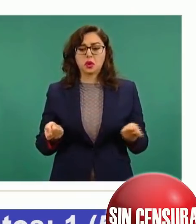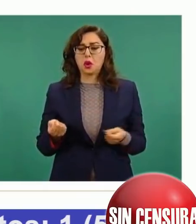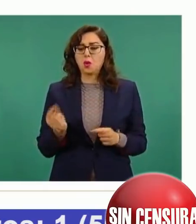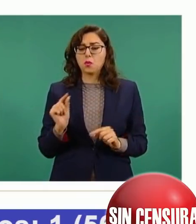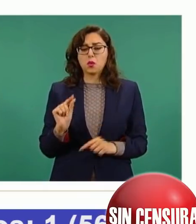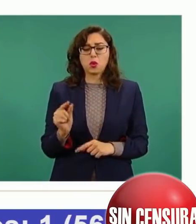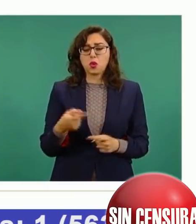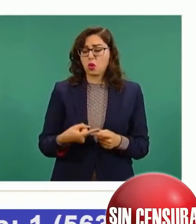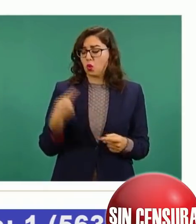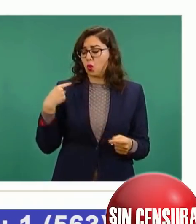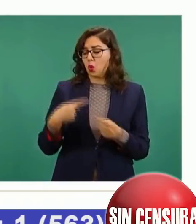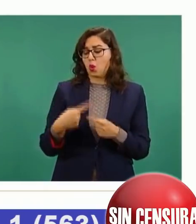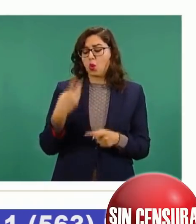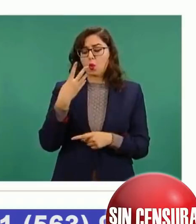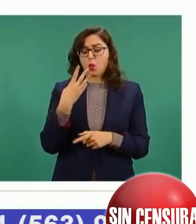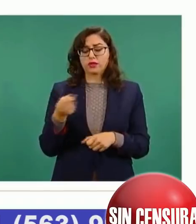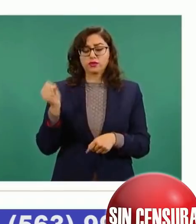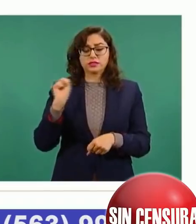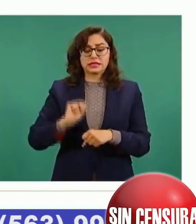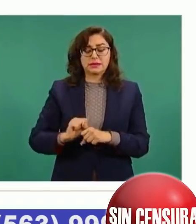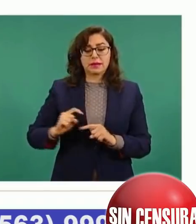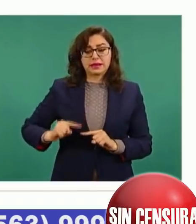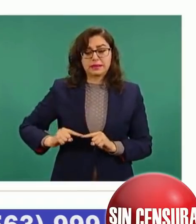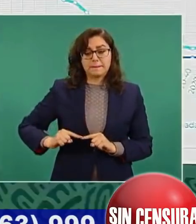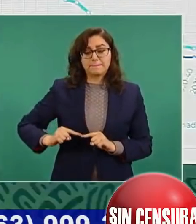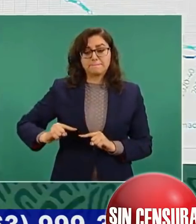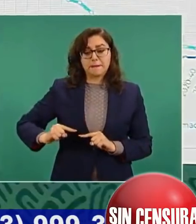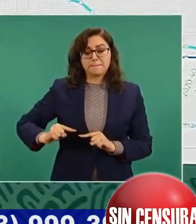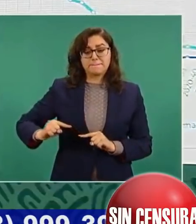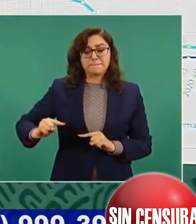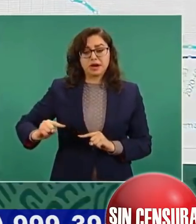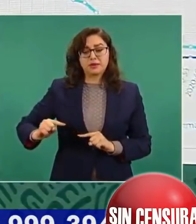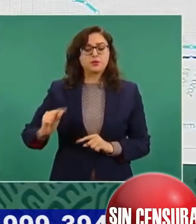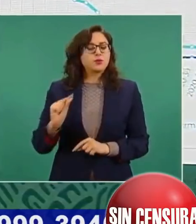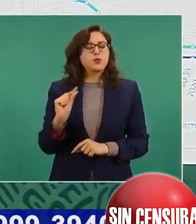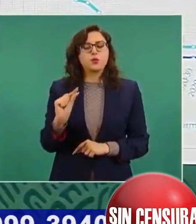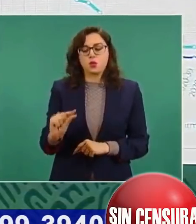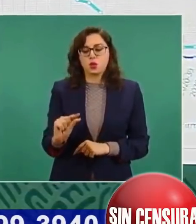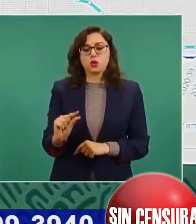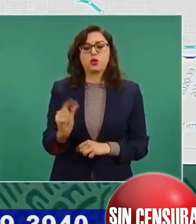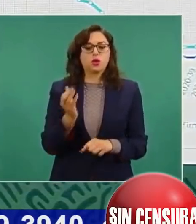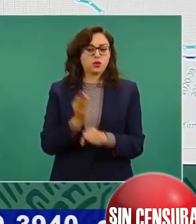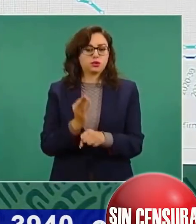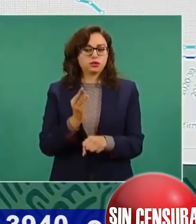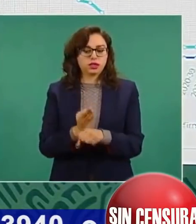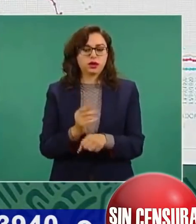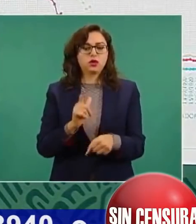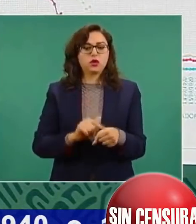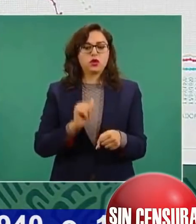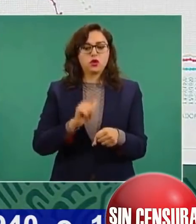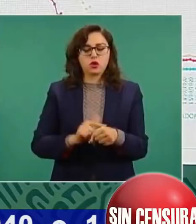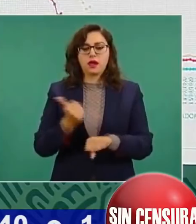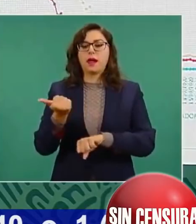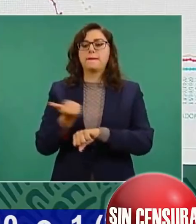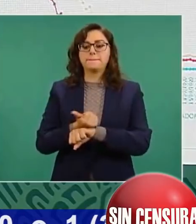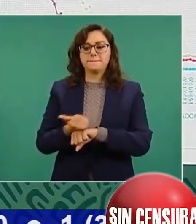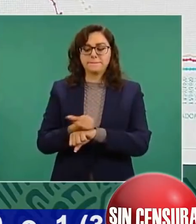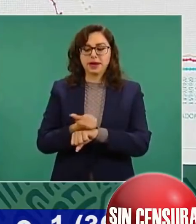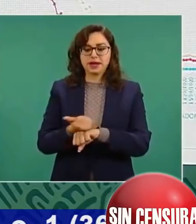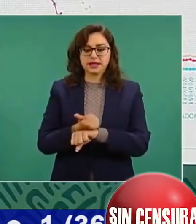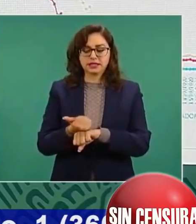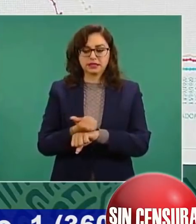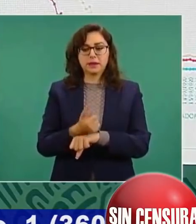las 4 semanas más recientes y un incremento en la mortalidad, acaba de pasar a semáforo amarillo, la siguiente, proveniente del